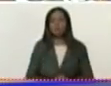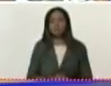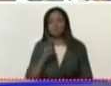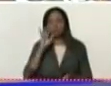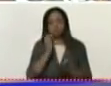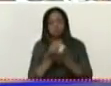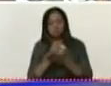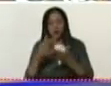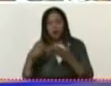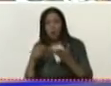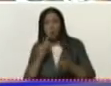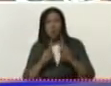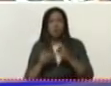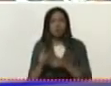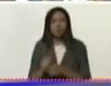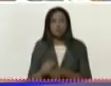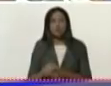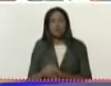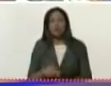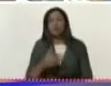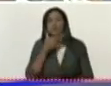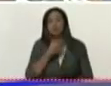comprobando varias cosas en el Plan Navidad